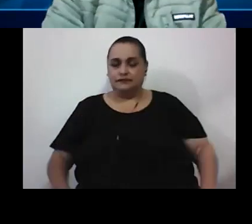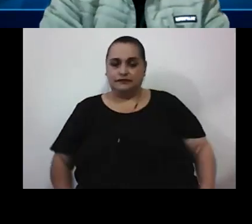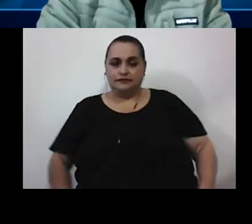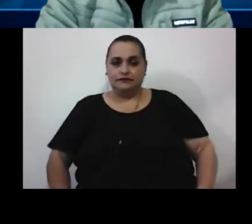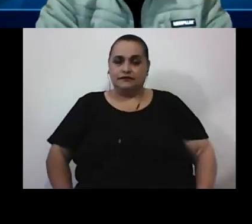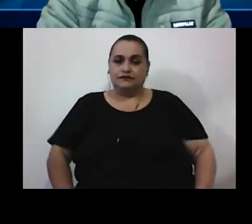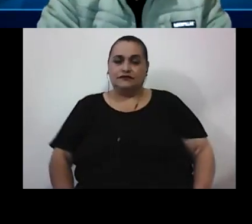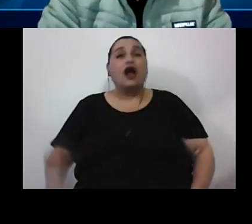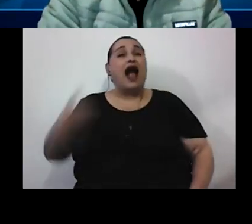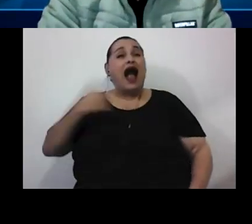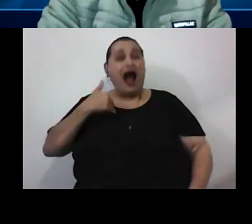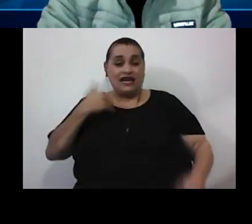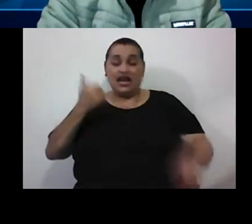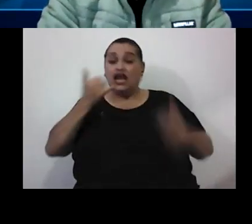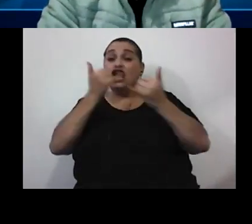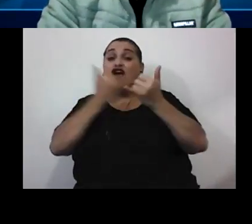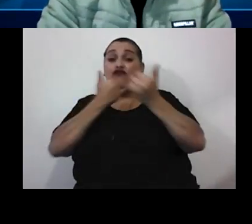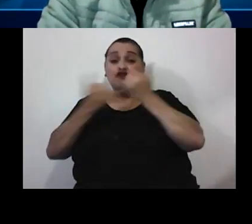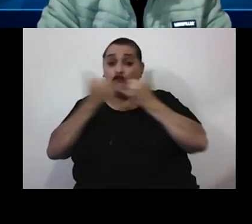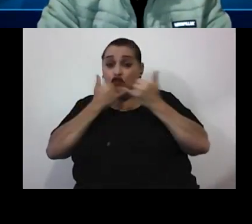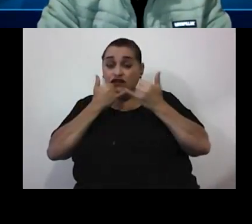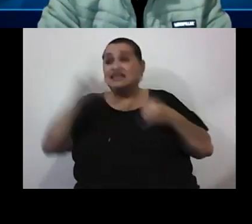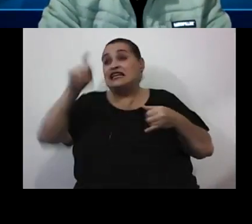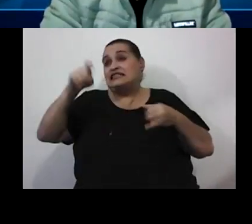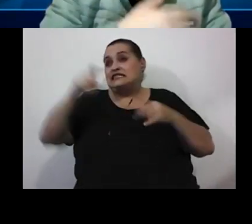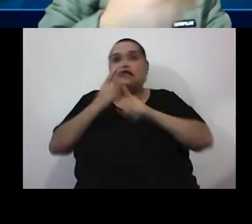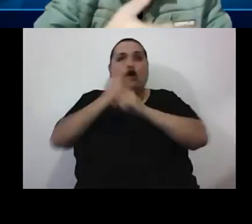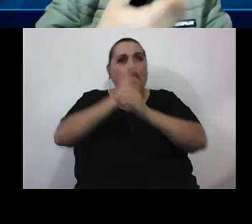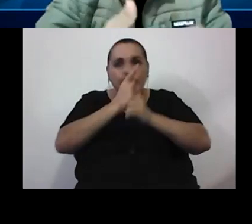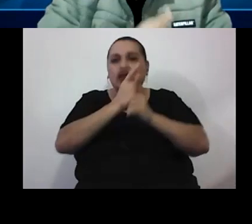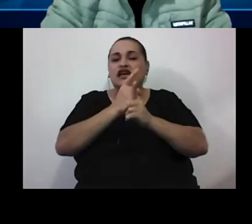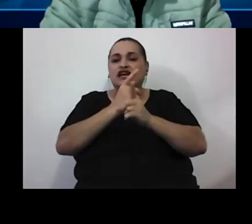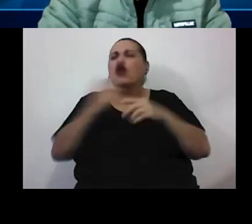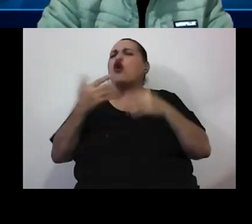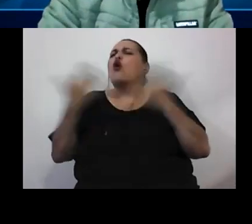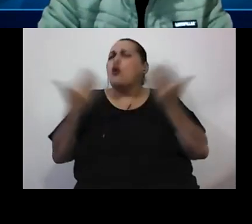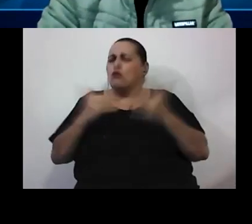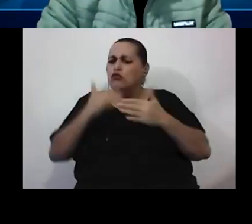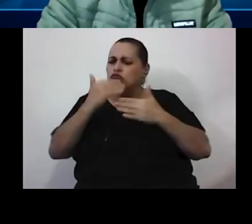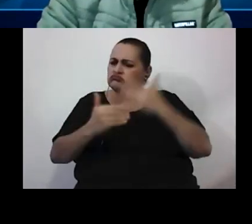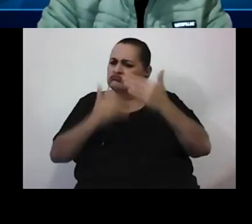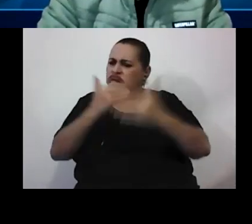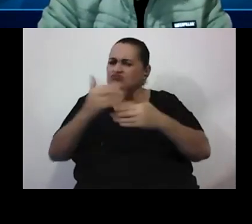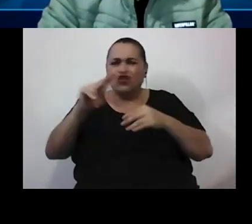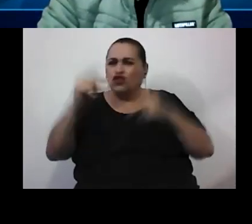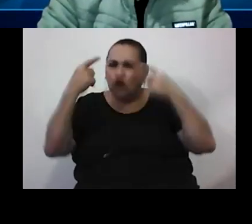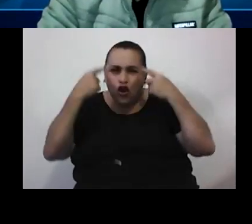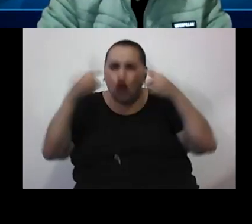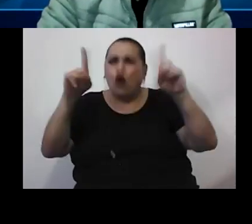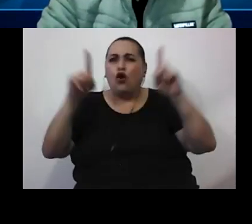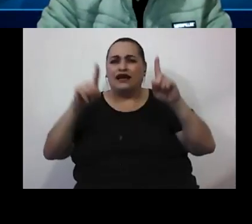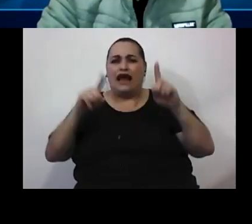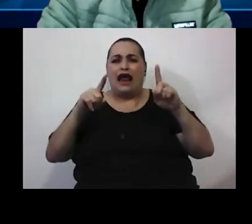Cuando hay errores y se requiere arreglarlos, ¿cómo lidian? ¿Cómo lidian cuando no se logran lo que se ha